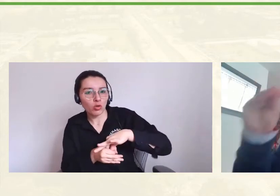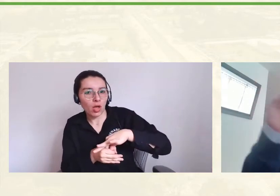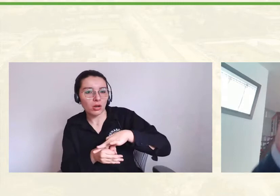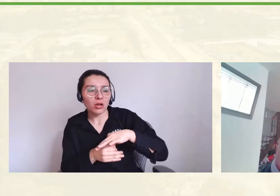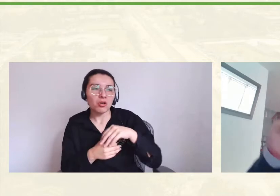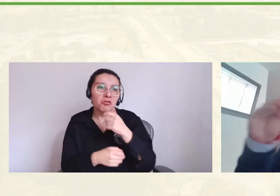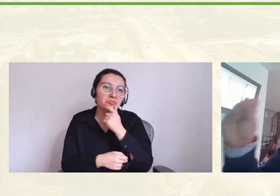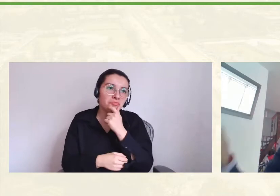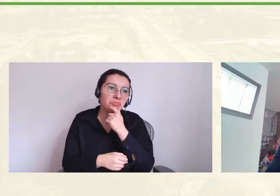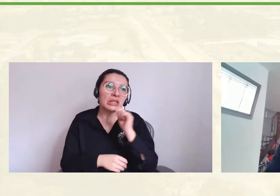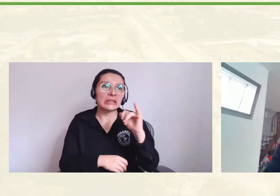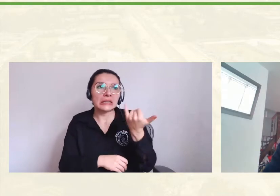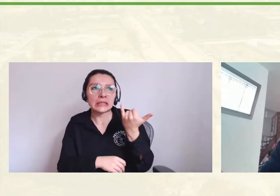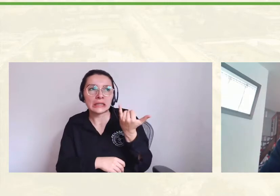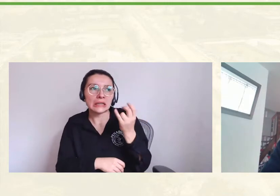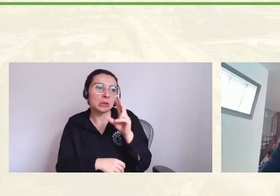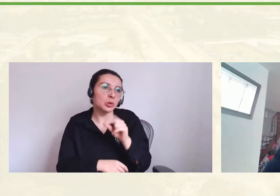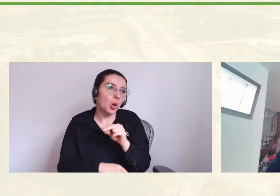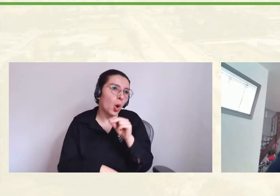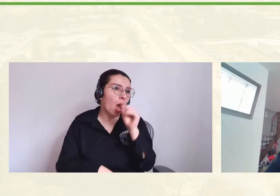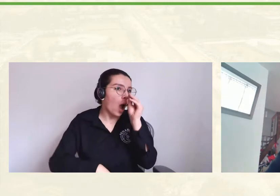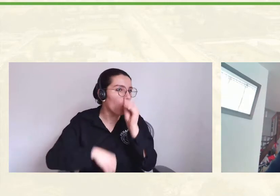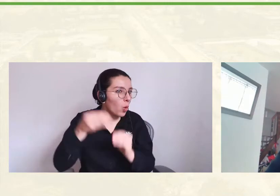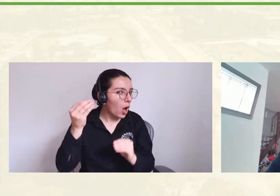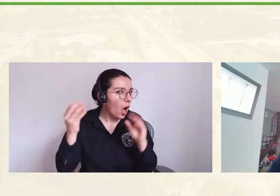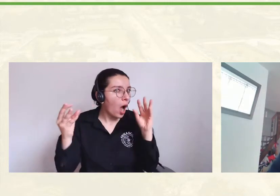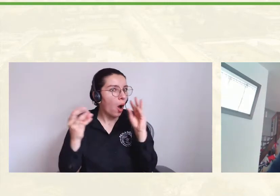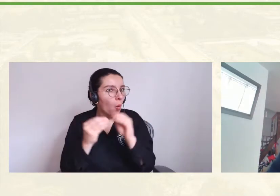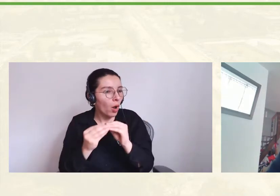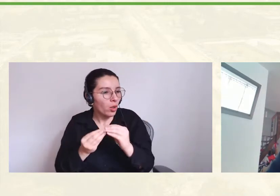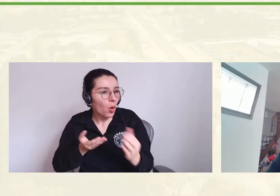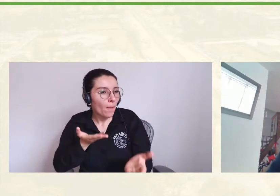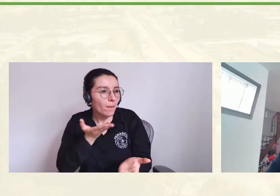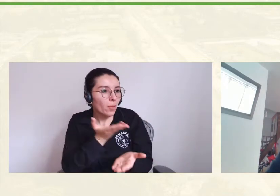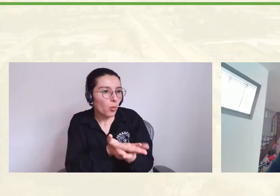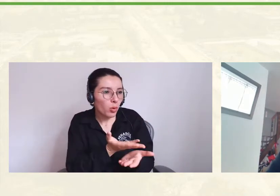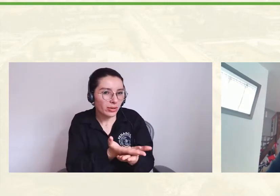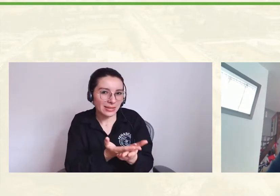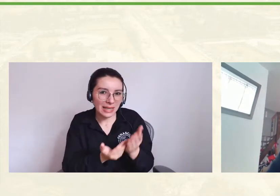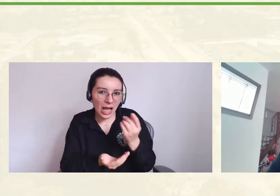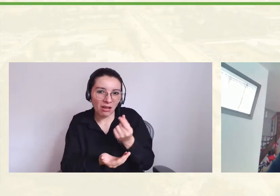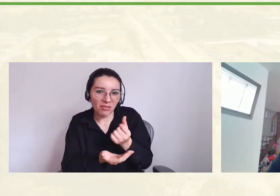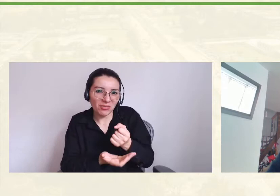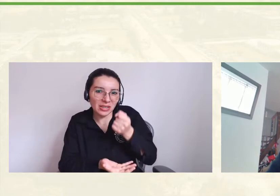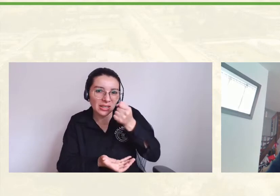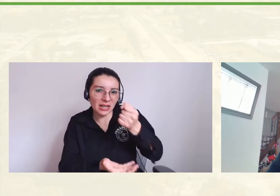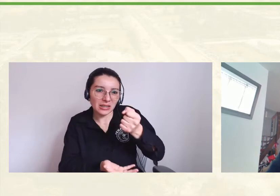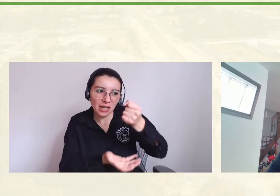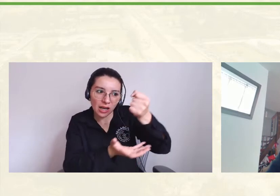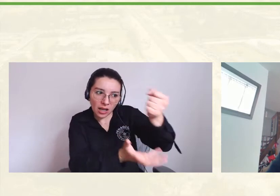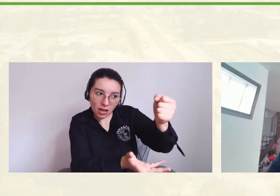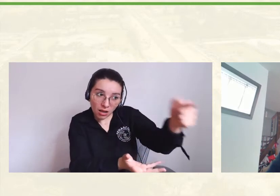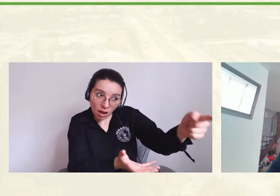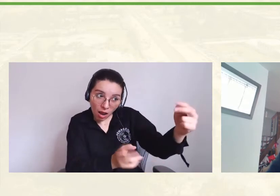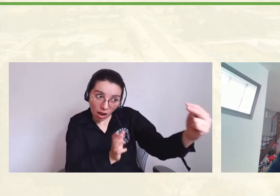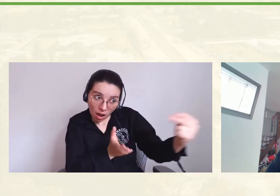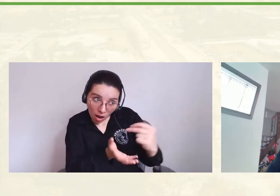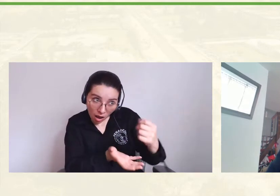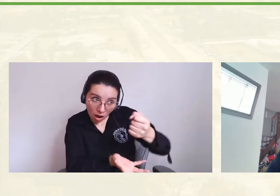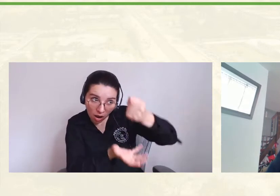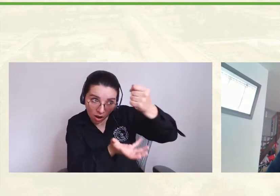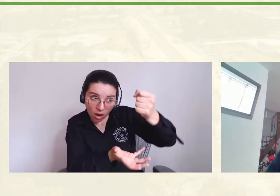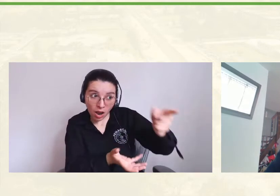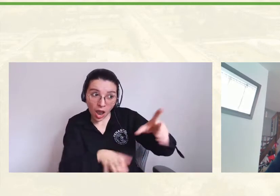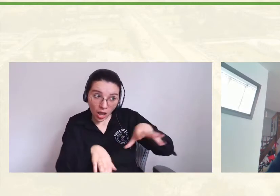votar si sí o no les parece la propuesta financiera que les estamos presentando a ellos, pues para que finalmente